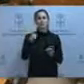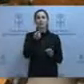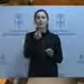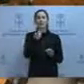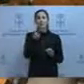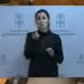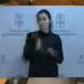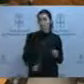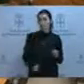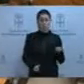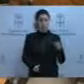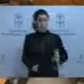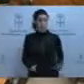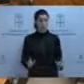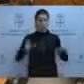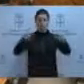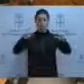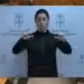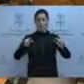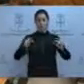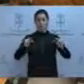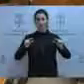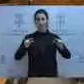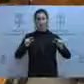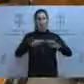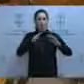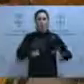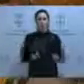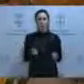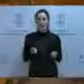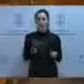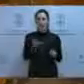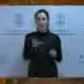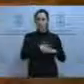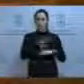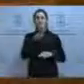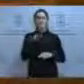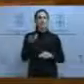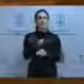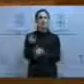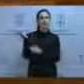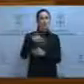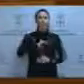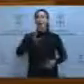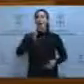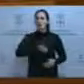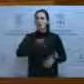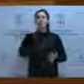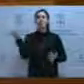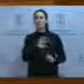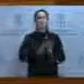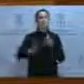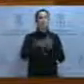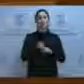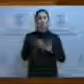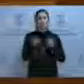salarios mínimos interprofesionales. No tiene derecho a los 105 euros de beca. Y los ayuntamientos tienen que paliar esa